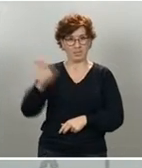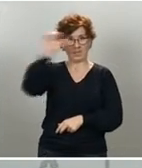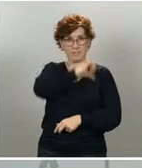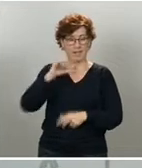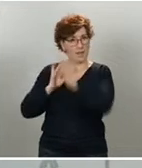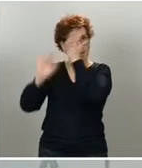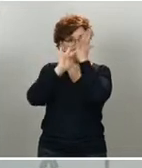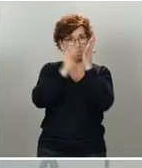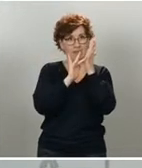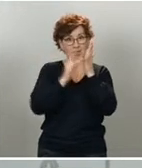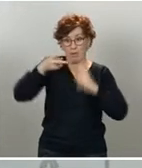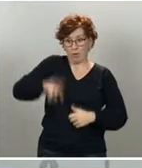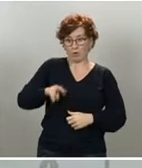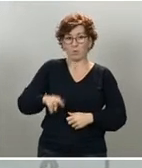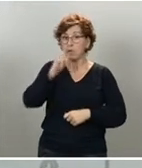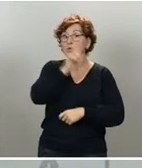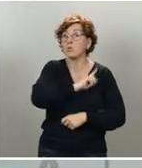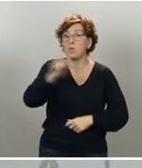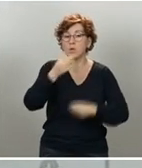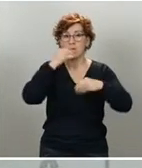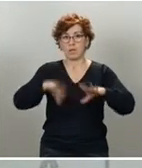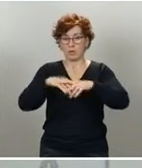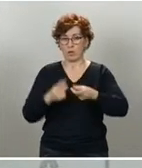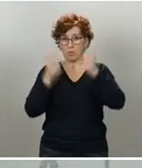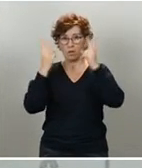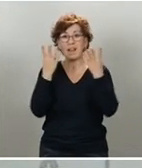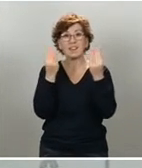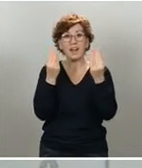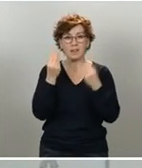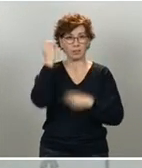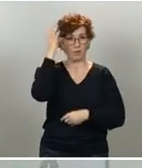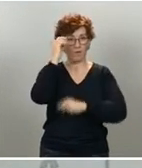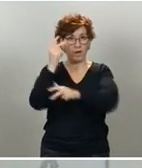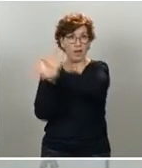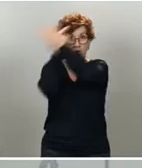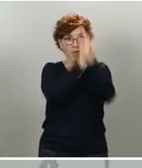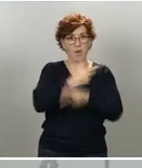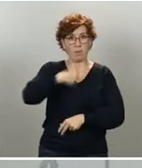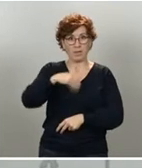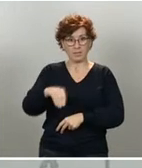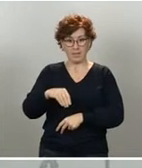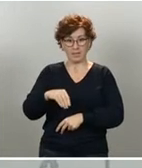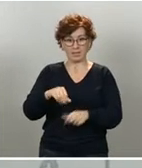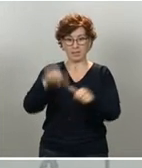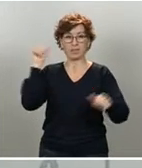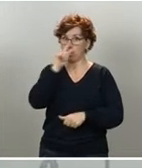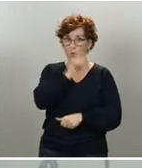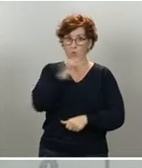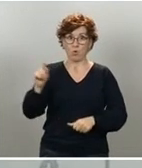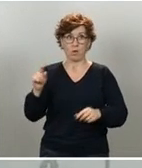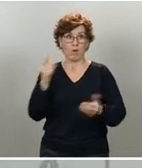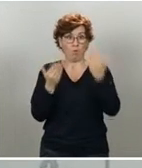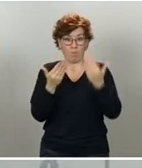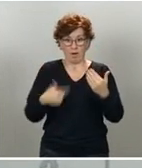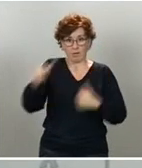democracia se habían celebrado tantas conferencias de presidentes como estamos celebrando en estas semanas que llevamos de estado de alarma.